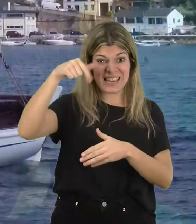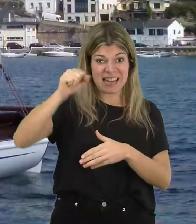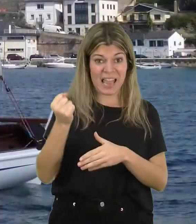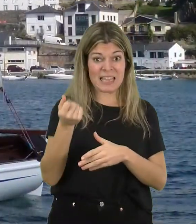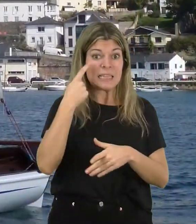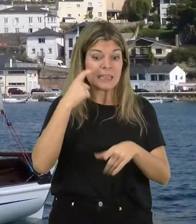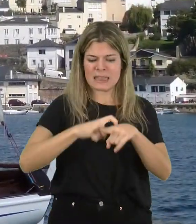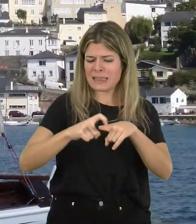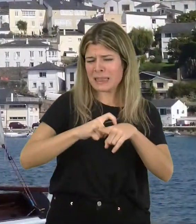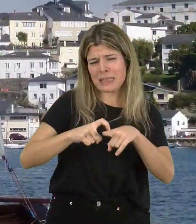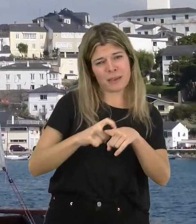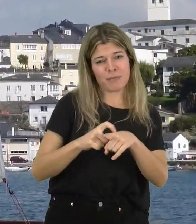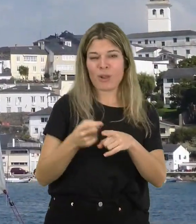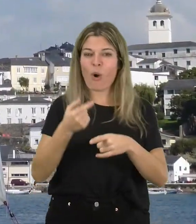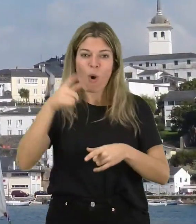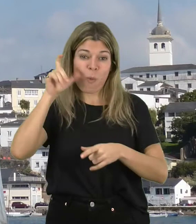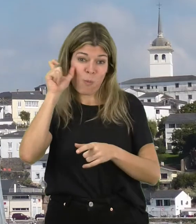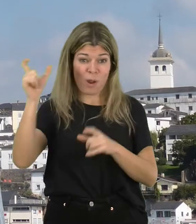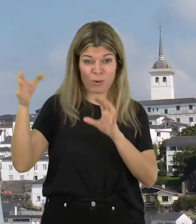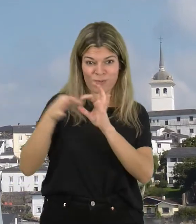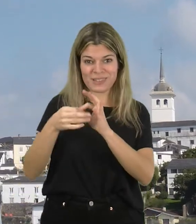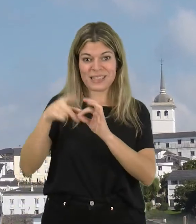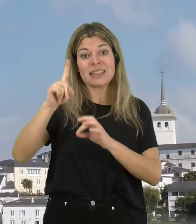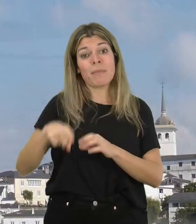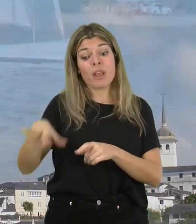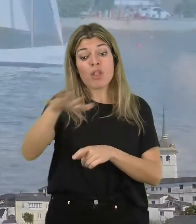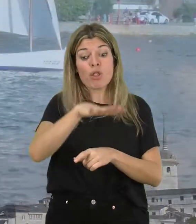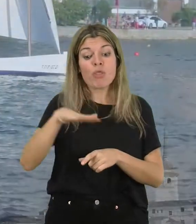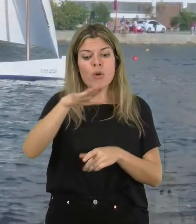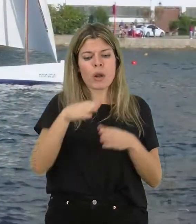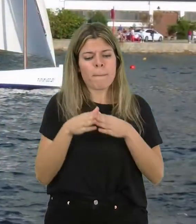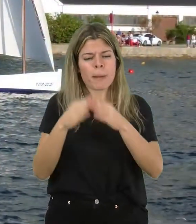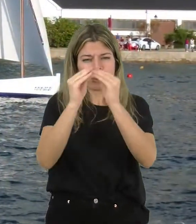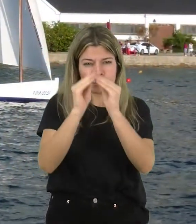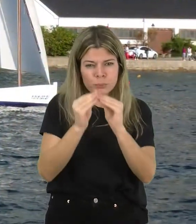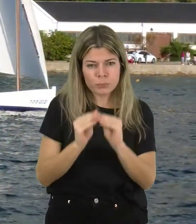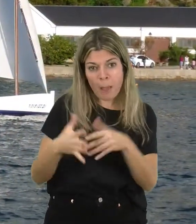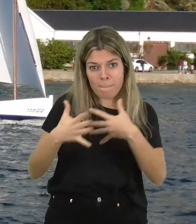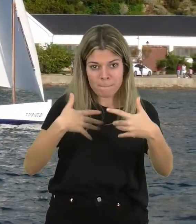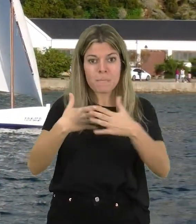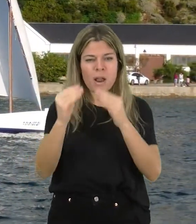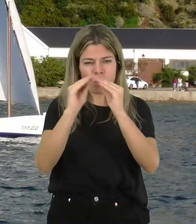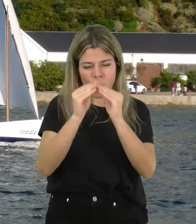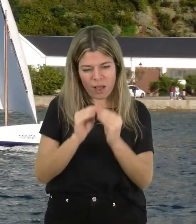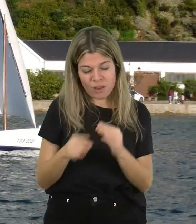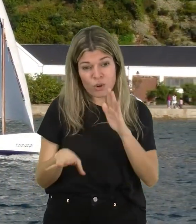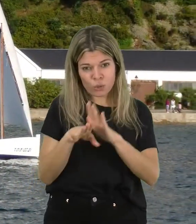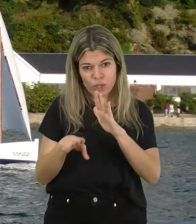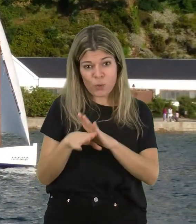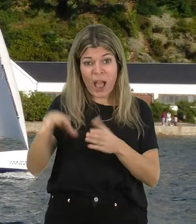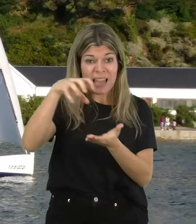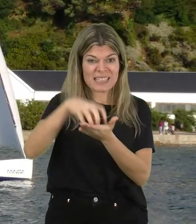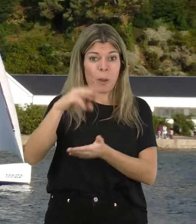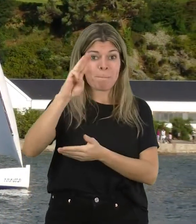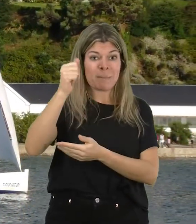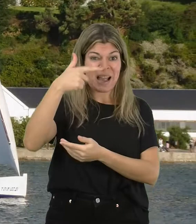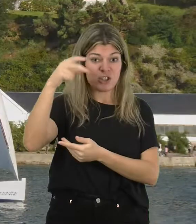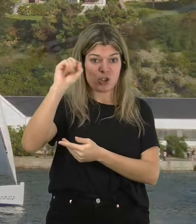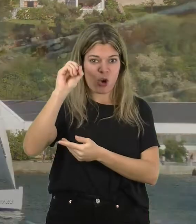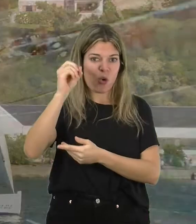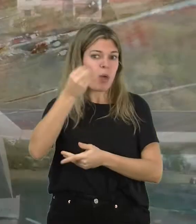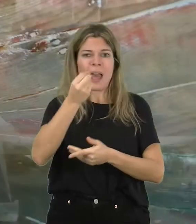seguro verás en la ría los tradicionales botes de vela latina, una de las principales señas de la identidad de Castropol y de este estuario que